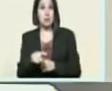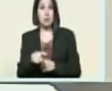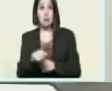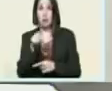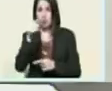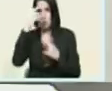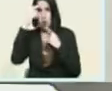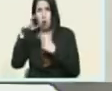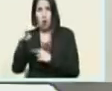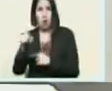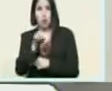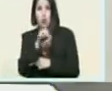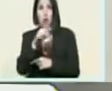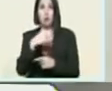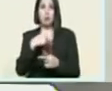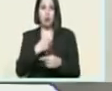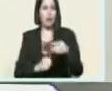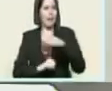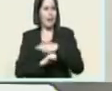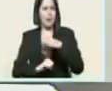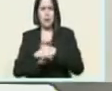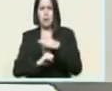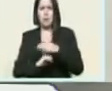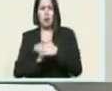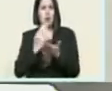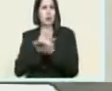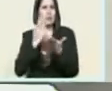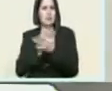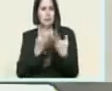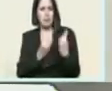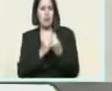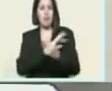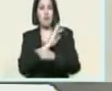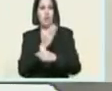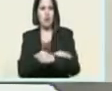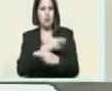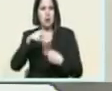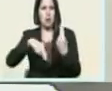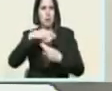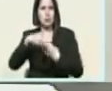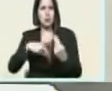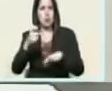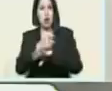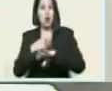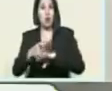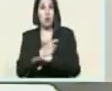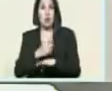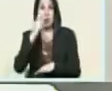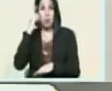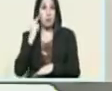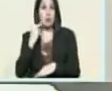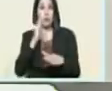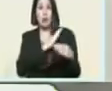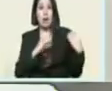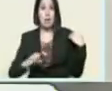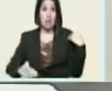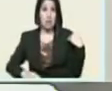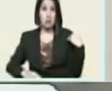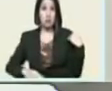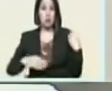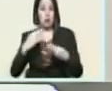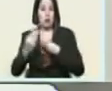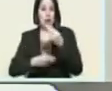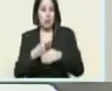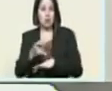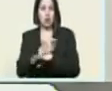no están solos, ¿oyeron? Cuentan con la fuerza de la revolución del gobierno bolivariano. Tiene la fuerza de Cristo Redentor hecho